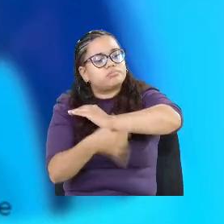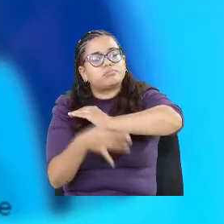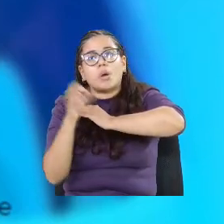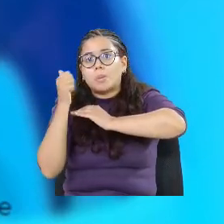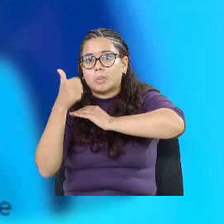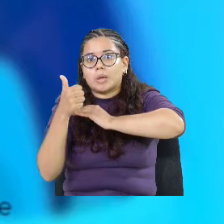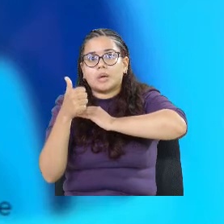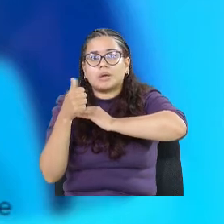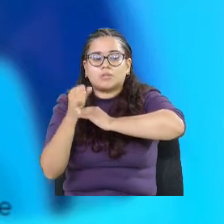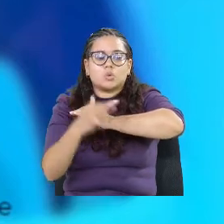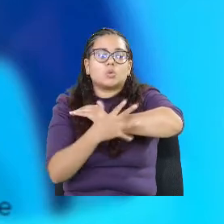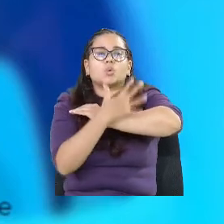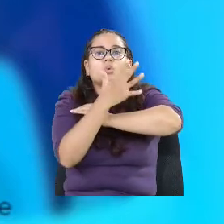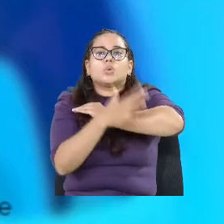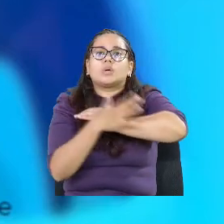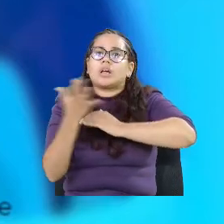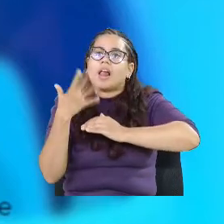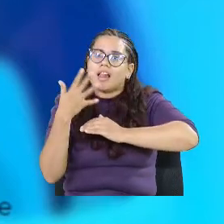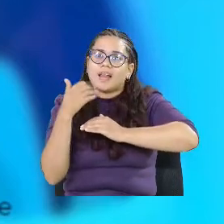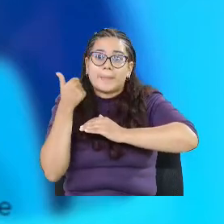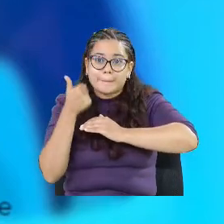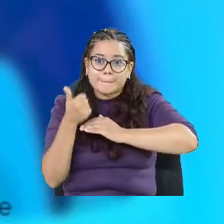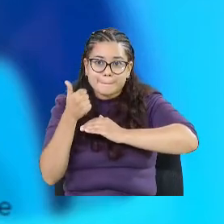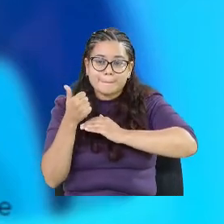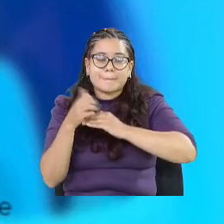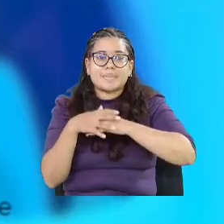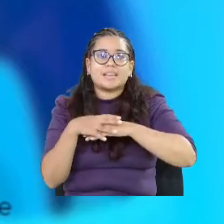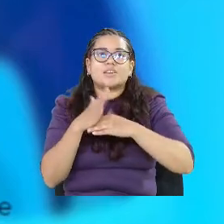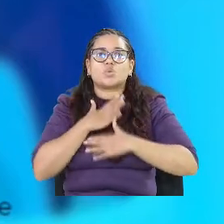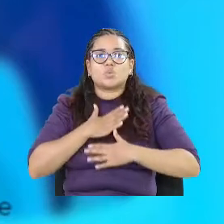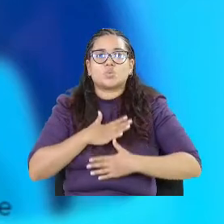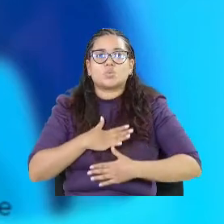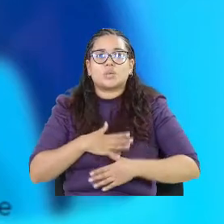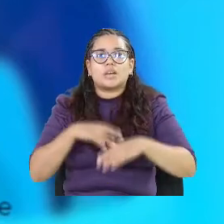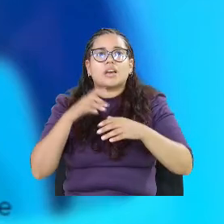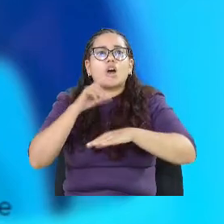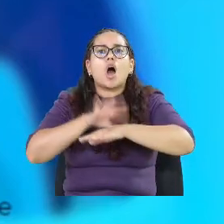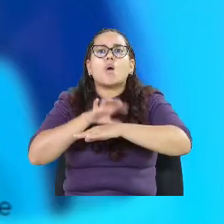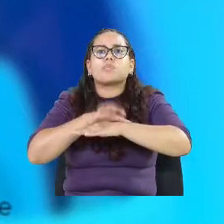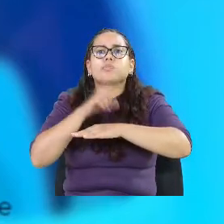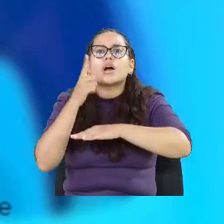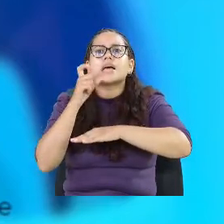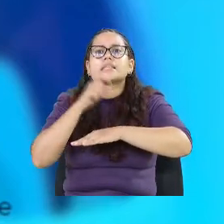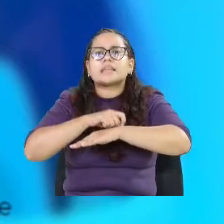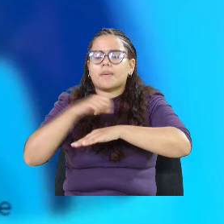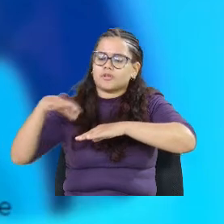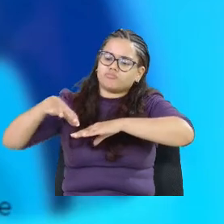medida, tiene una producción de 60 minutos y lo más